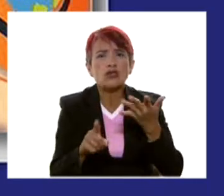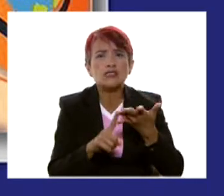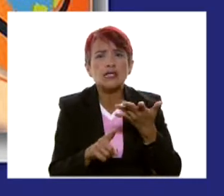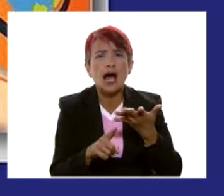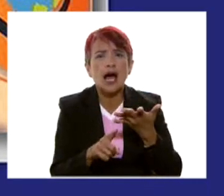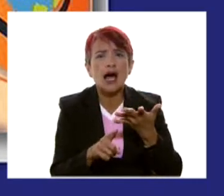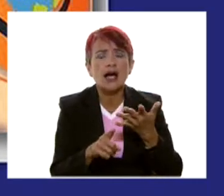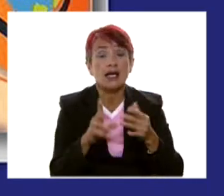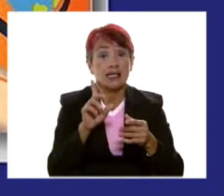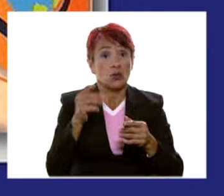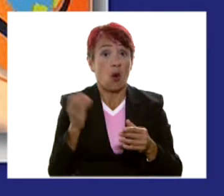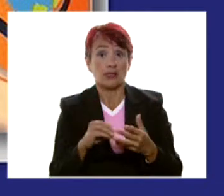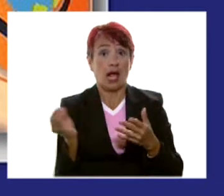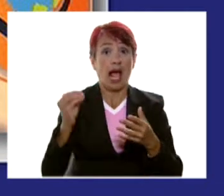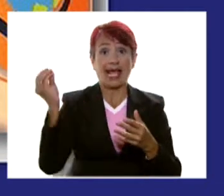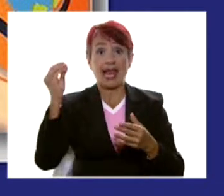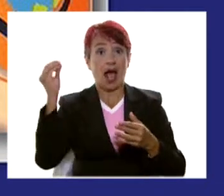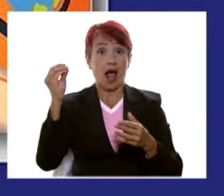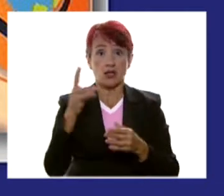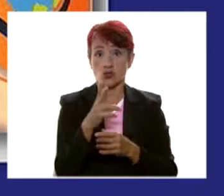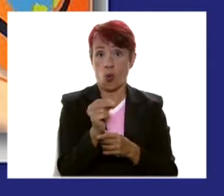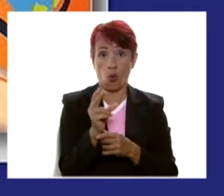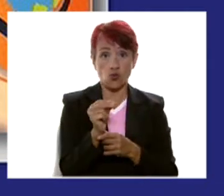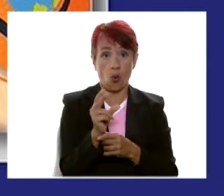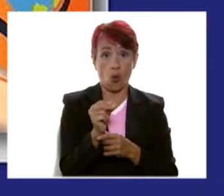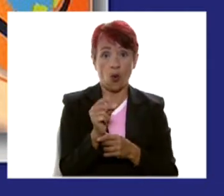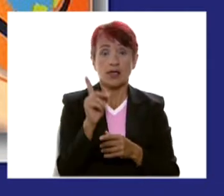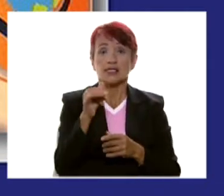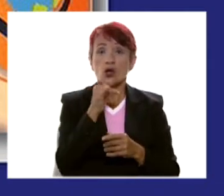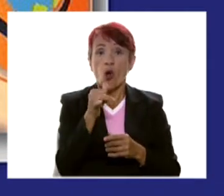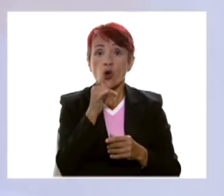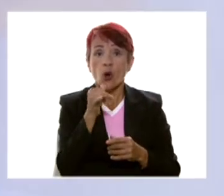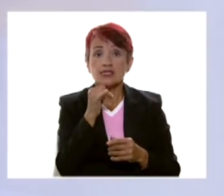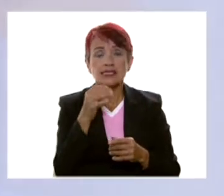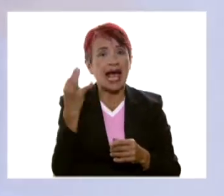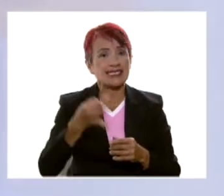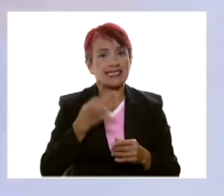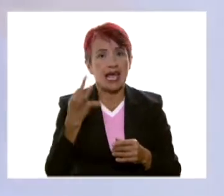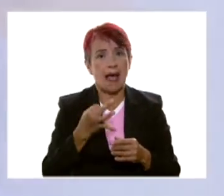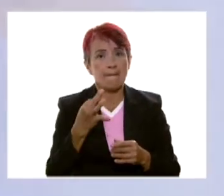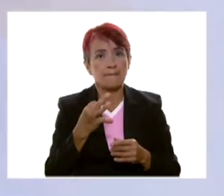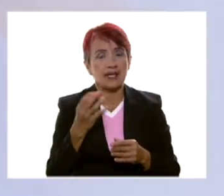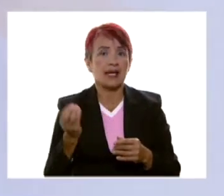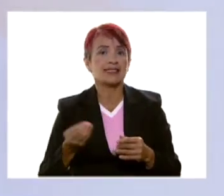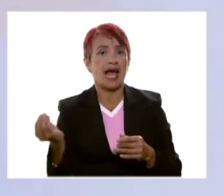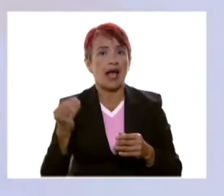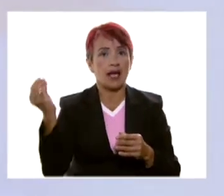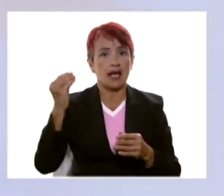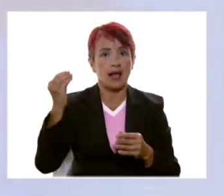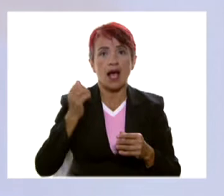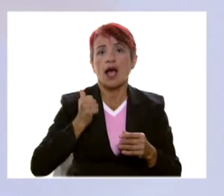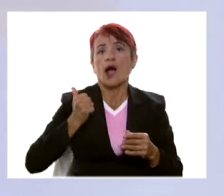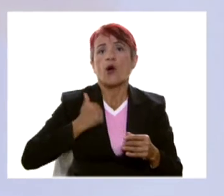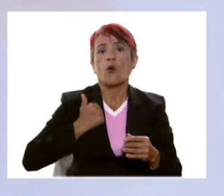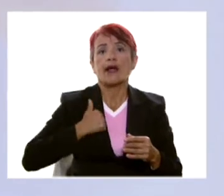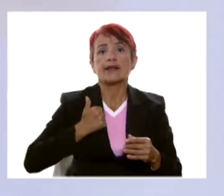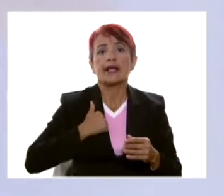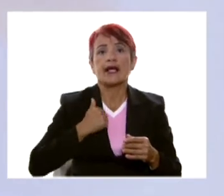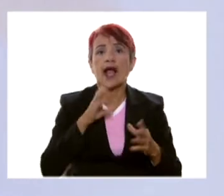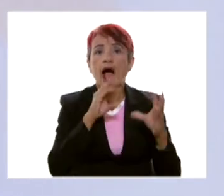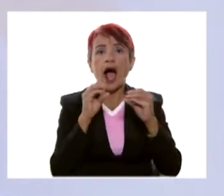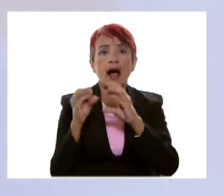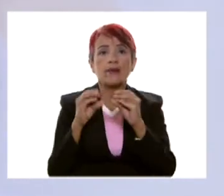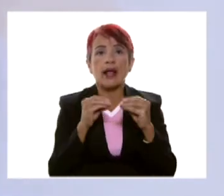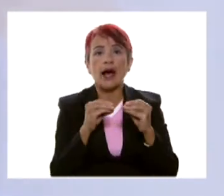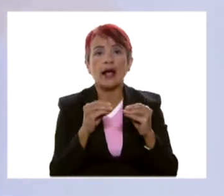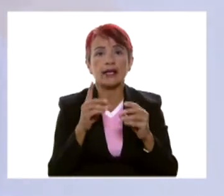ni exageraciones. Estamos acostumbrados a que leemos tipos de noticias y siempre exageran o cualquier comentario que